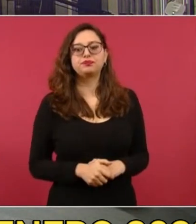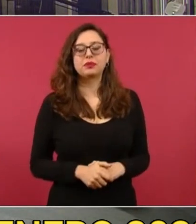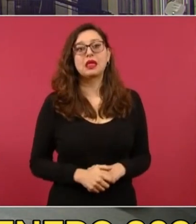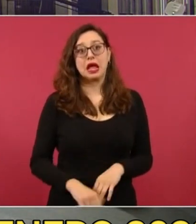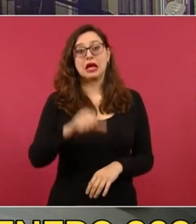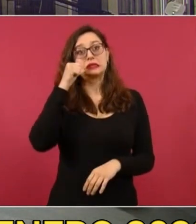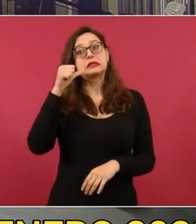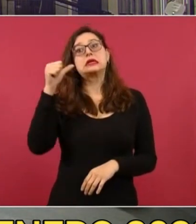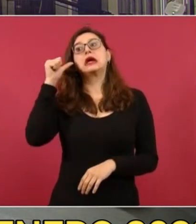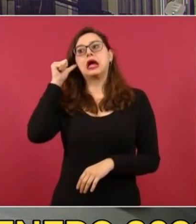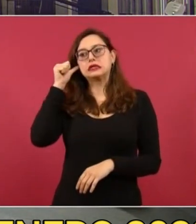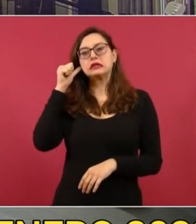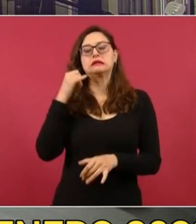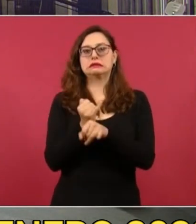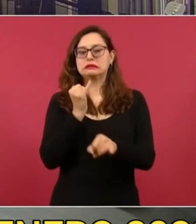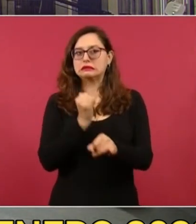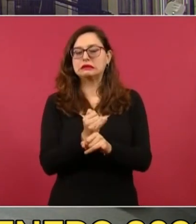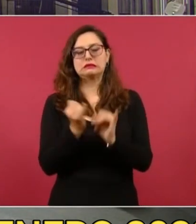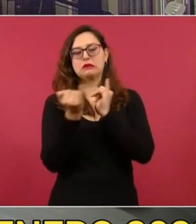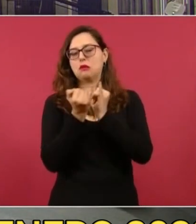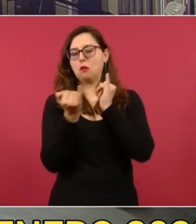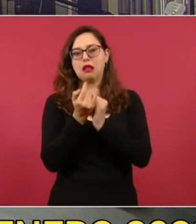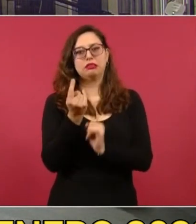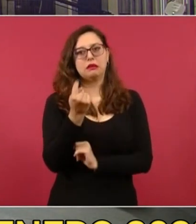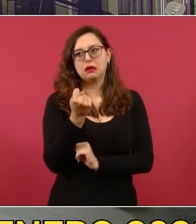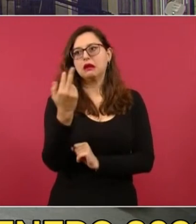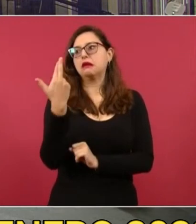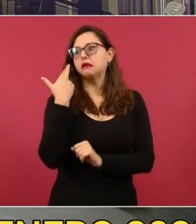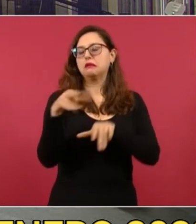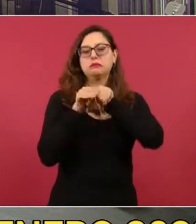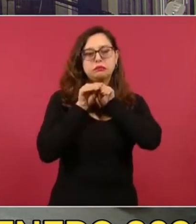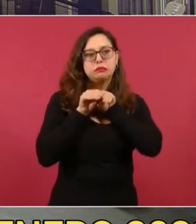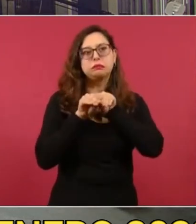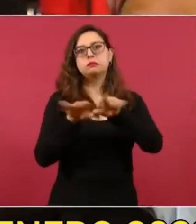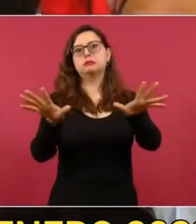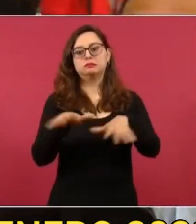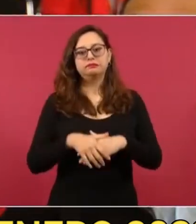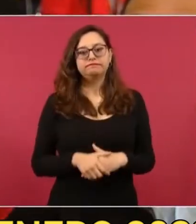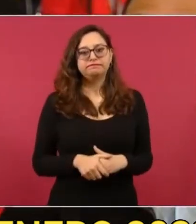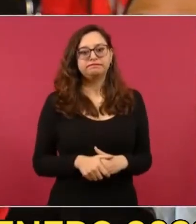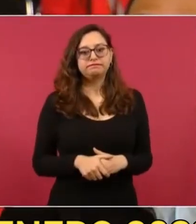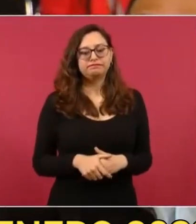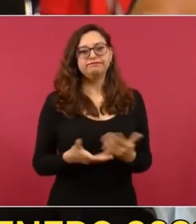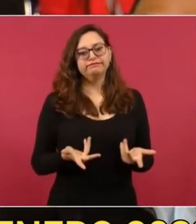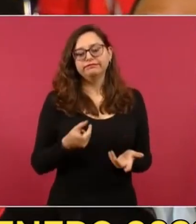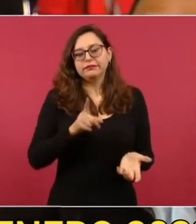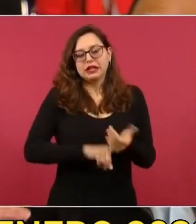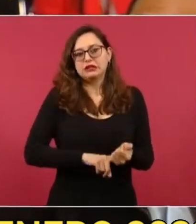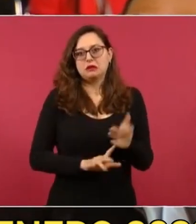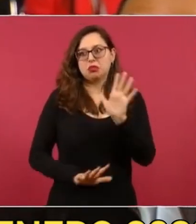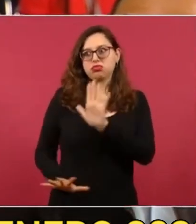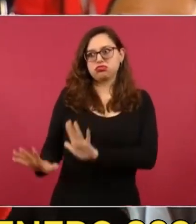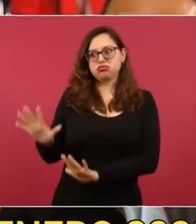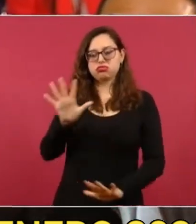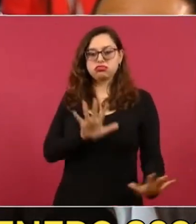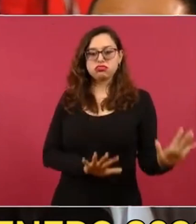los medios, la misma situación, que yo percibo que hay un tema de manipulación,